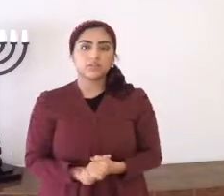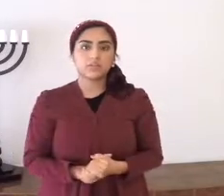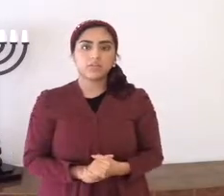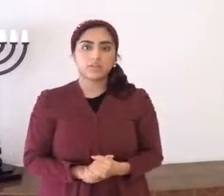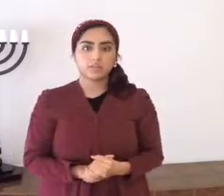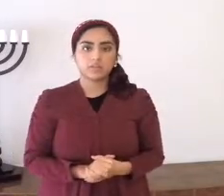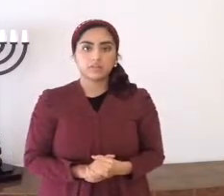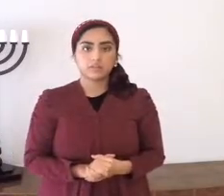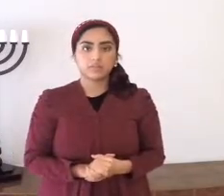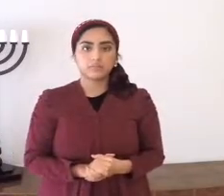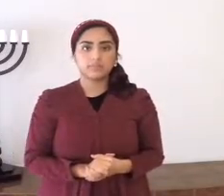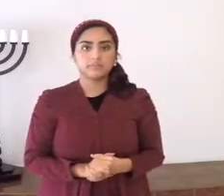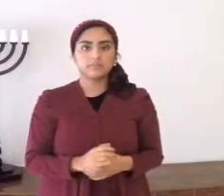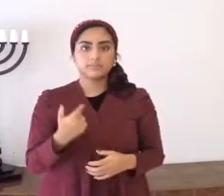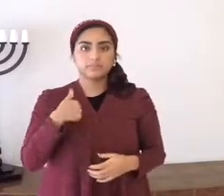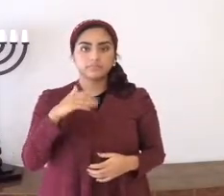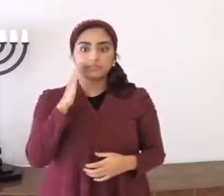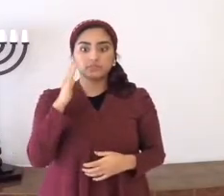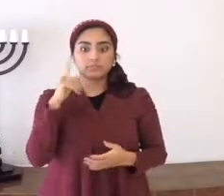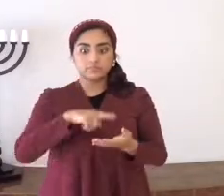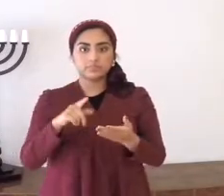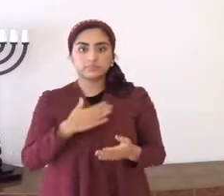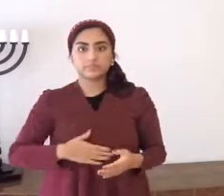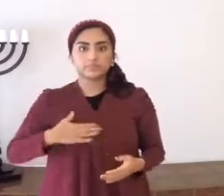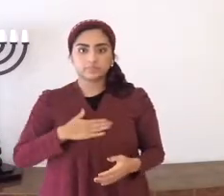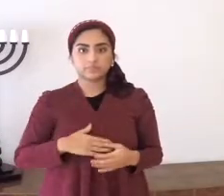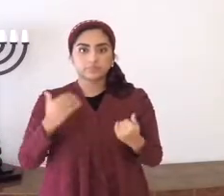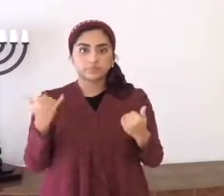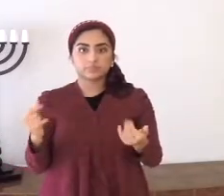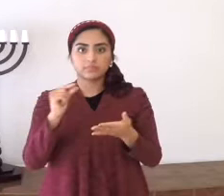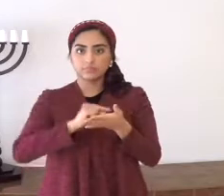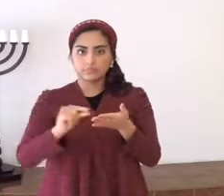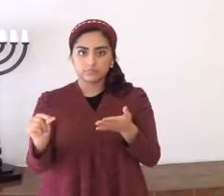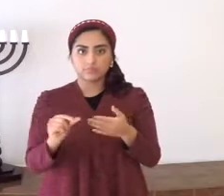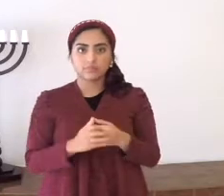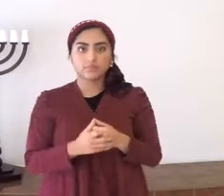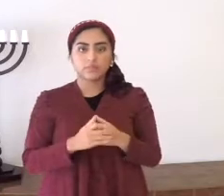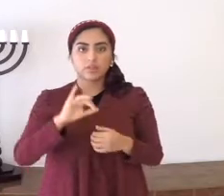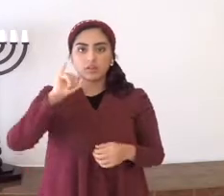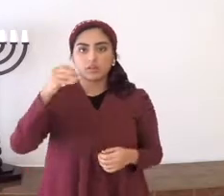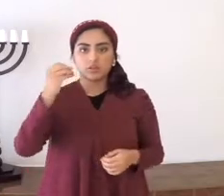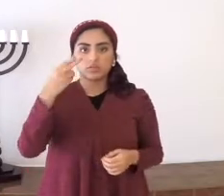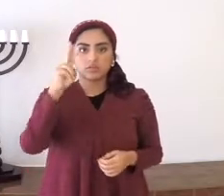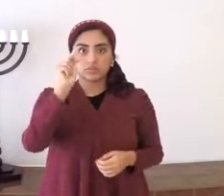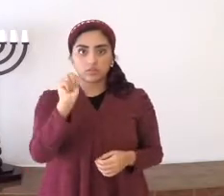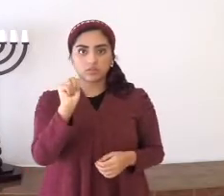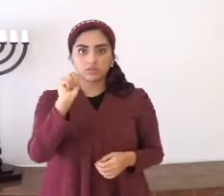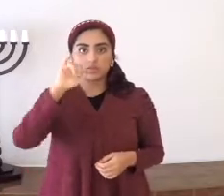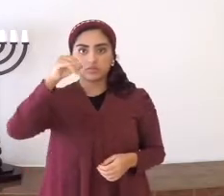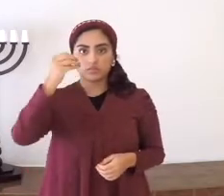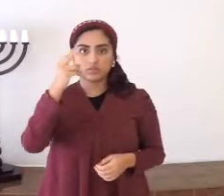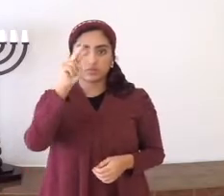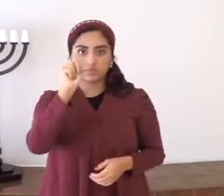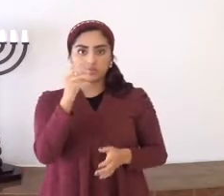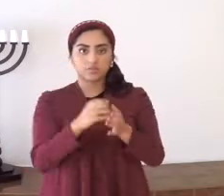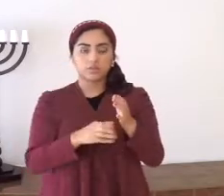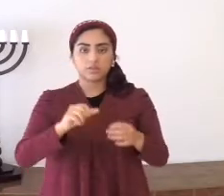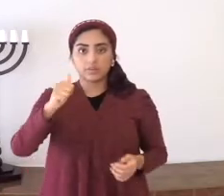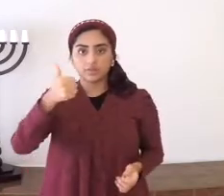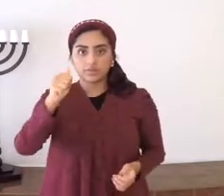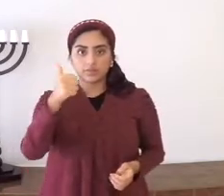Ahora, vamos por favor a ver esta cita de Yohanan en